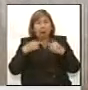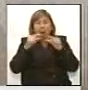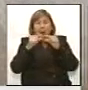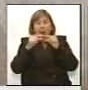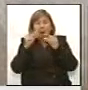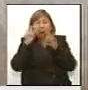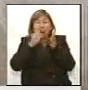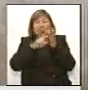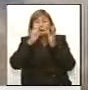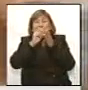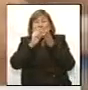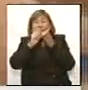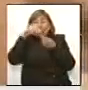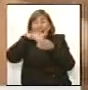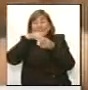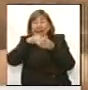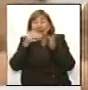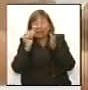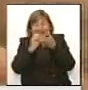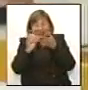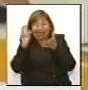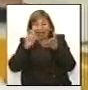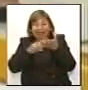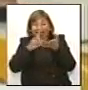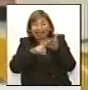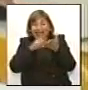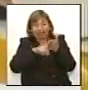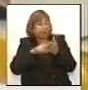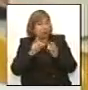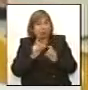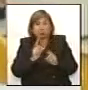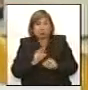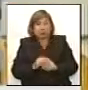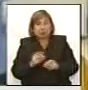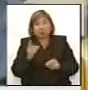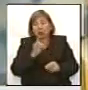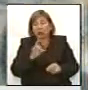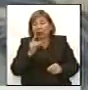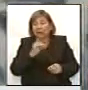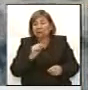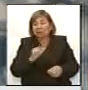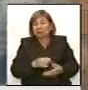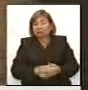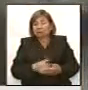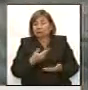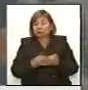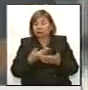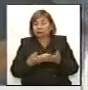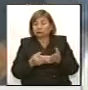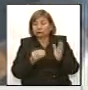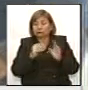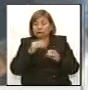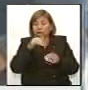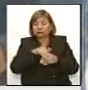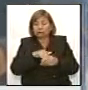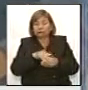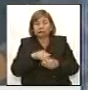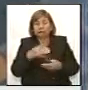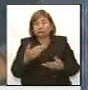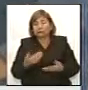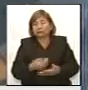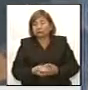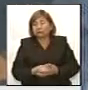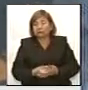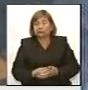hologramas tridimensionales de constancia, lo que demuestra que el uso de los hologramas como constancia de haber sufragado